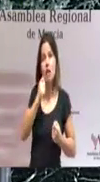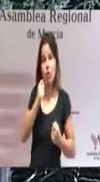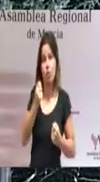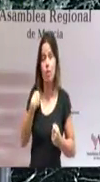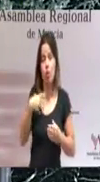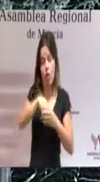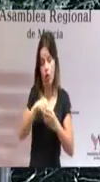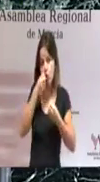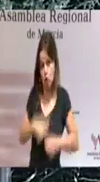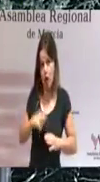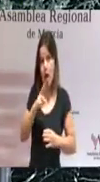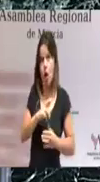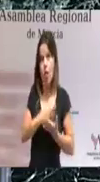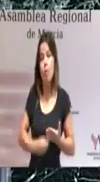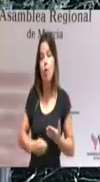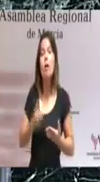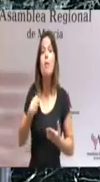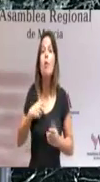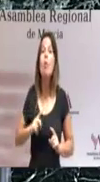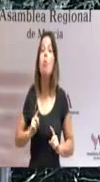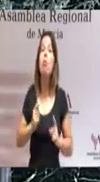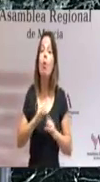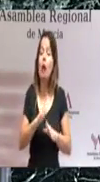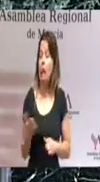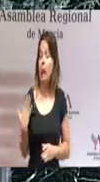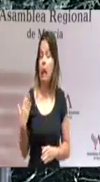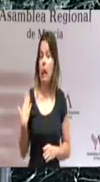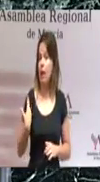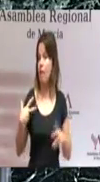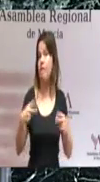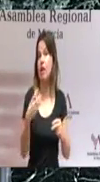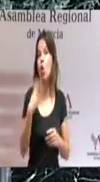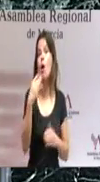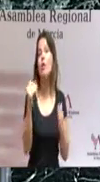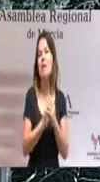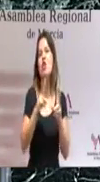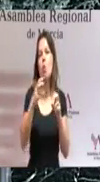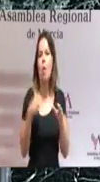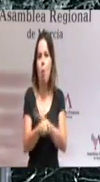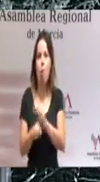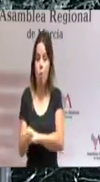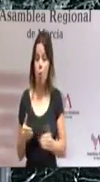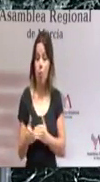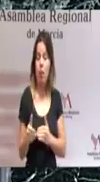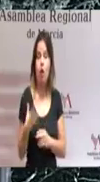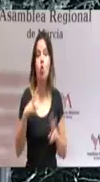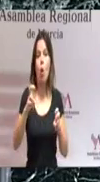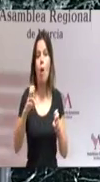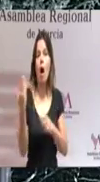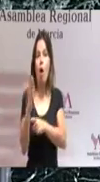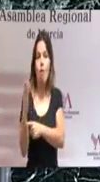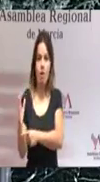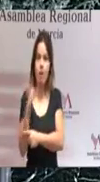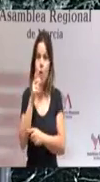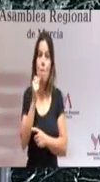región de Murcia, que se culminó hace muy poco con 4.000 nuevas incorporaciones y en breve convocaremos una nueva OP